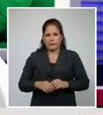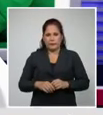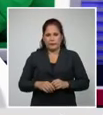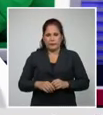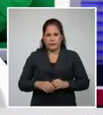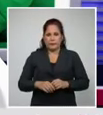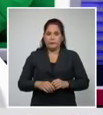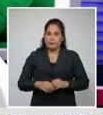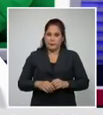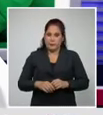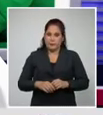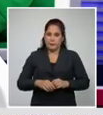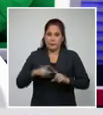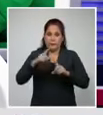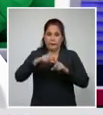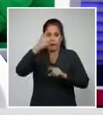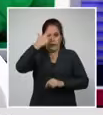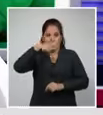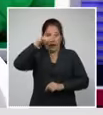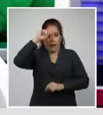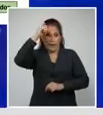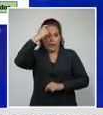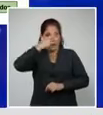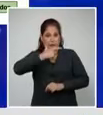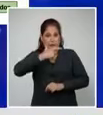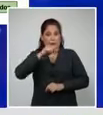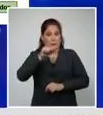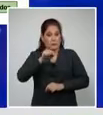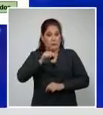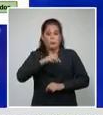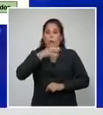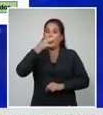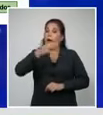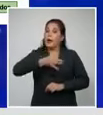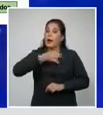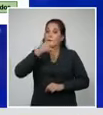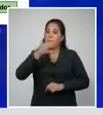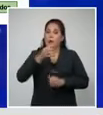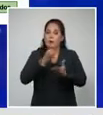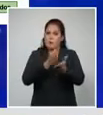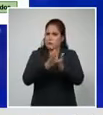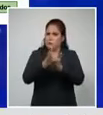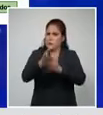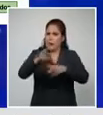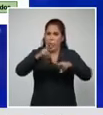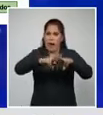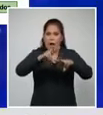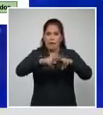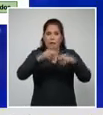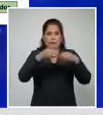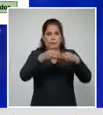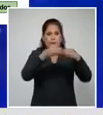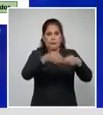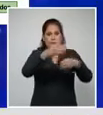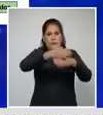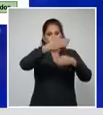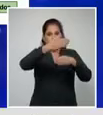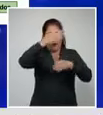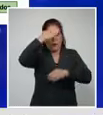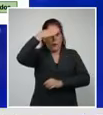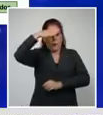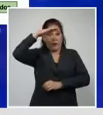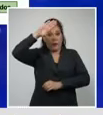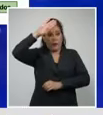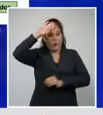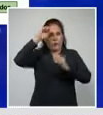Por tasa de incidencia, podemos decir que se mantiene La Habana, Granma, Santiago de Cuba, con las